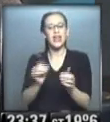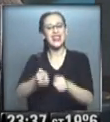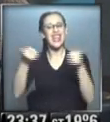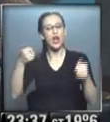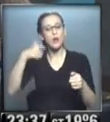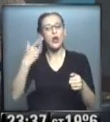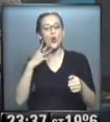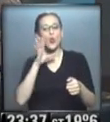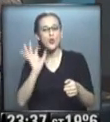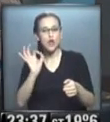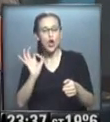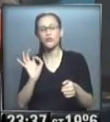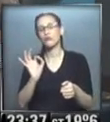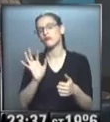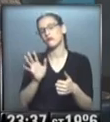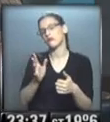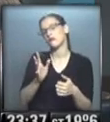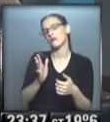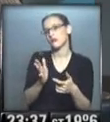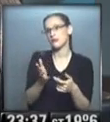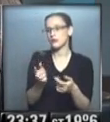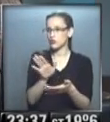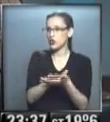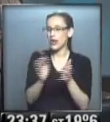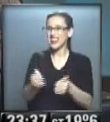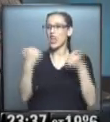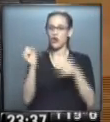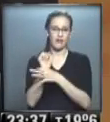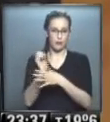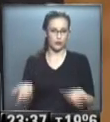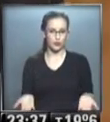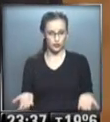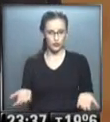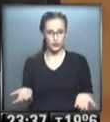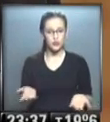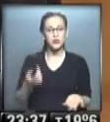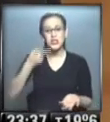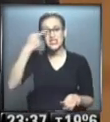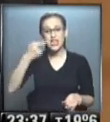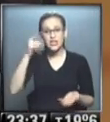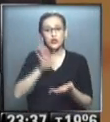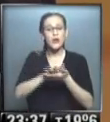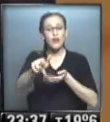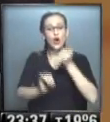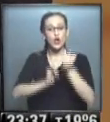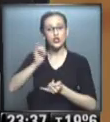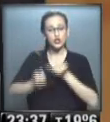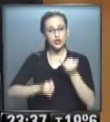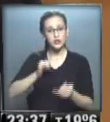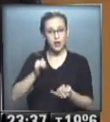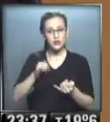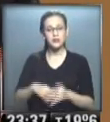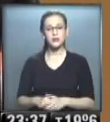o La Tercera, para citar a los diarios emblemáticos y más conocidos. Sí, es interesante, Pedro, lo que estás diciendo, porque